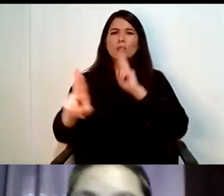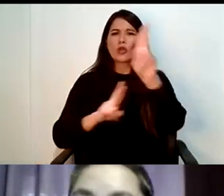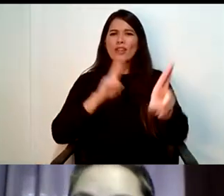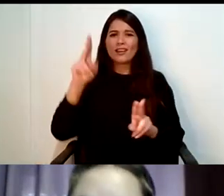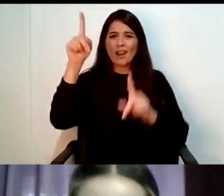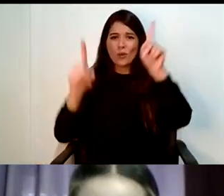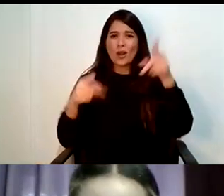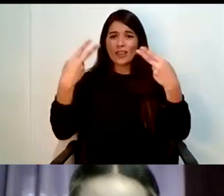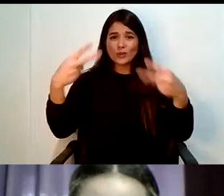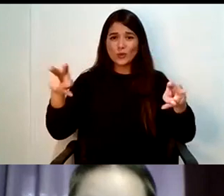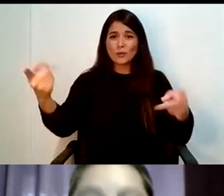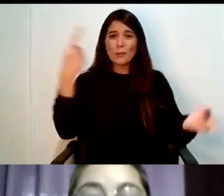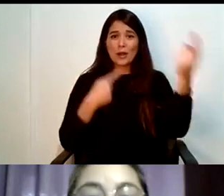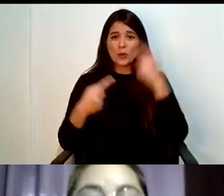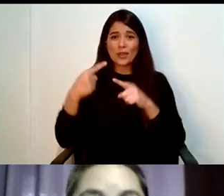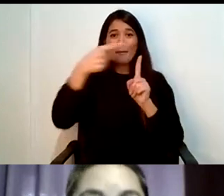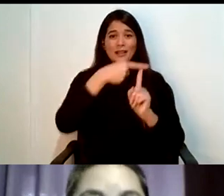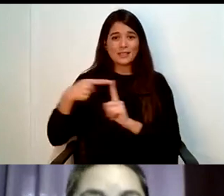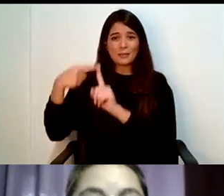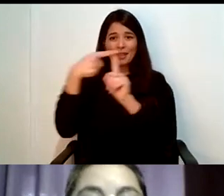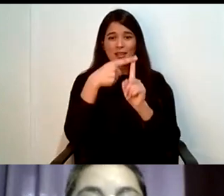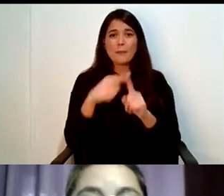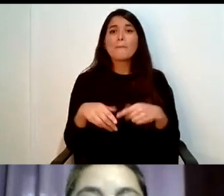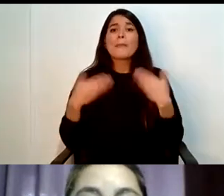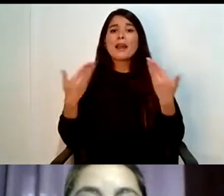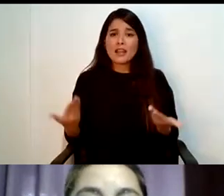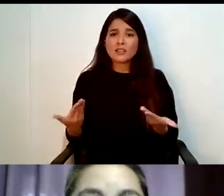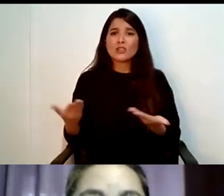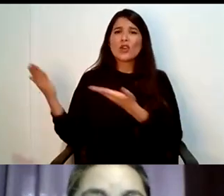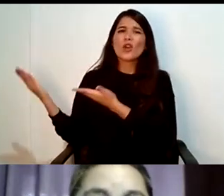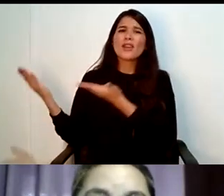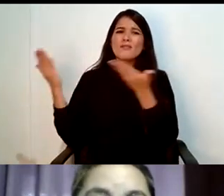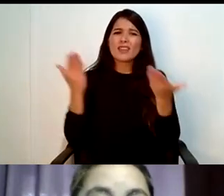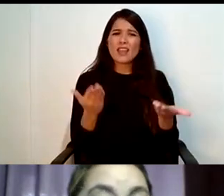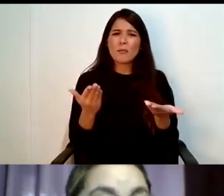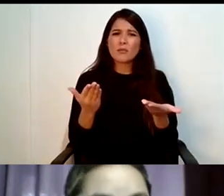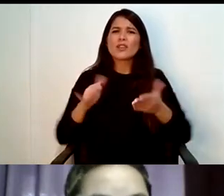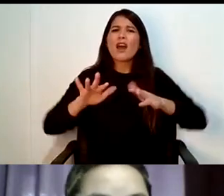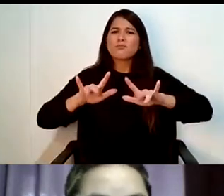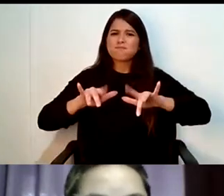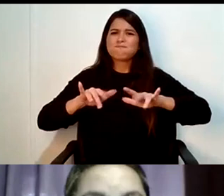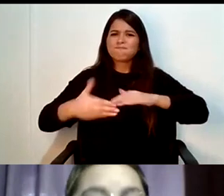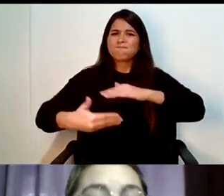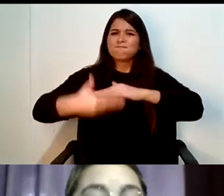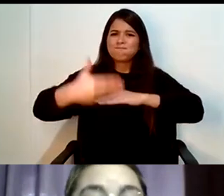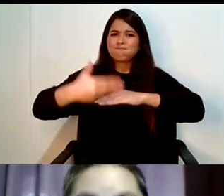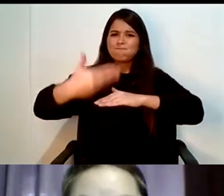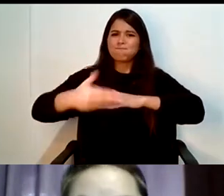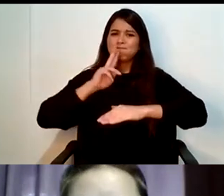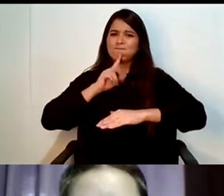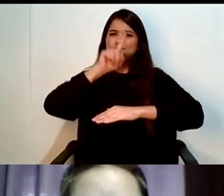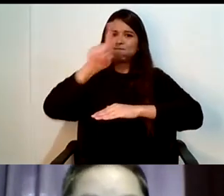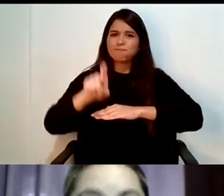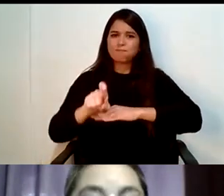ustedes, los participantes. Para esto, los invitamos a registrar sus preguntas en el chat.